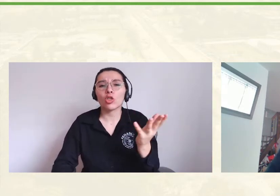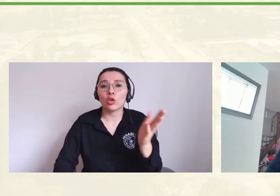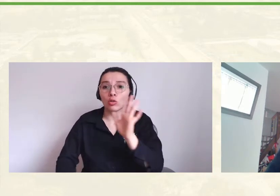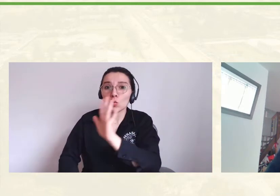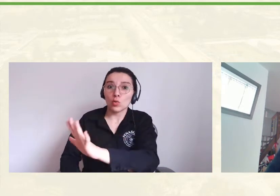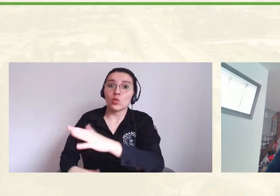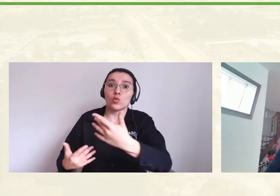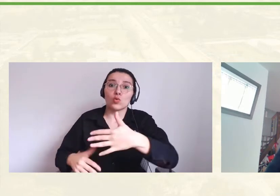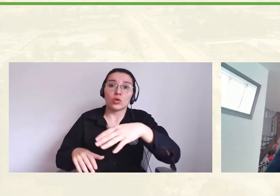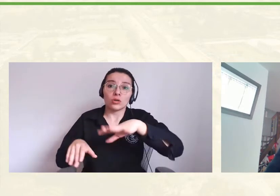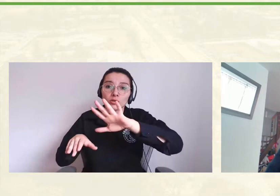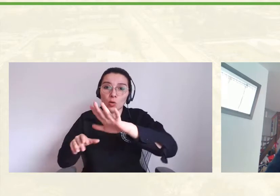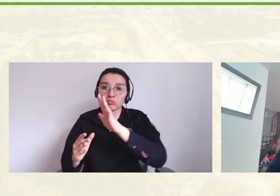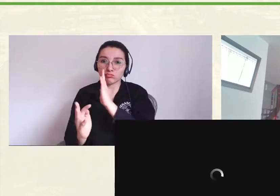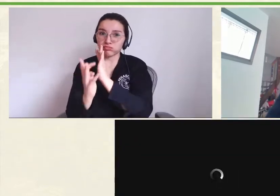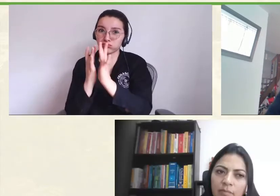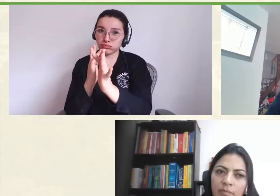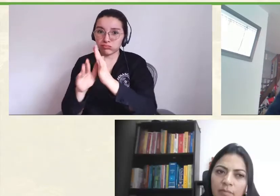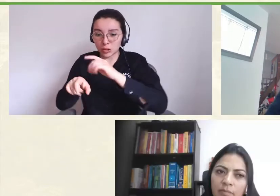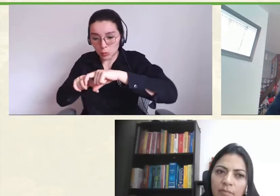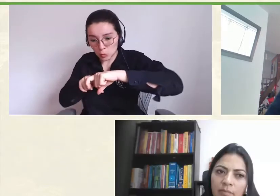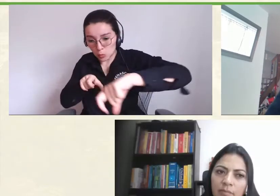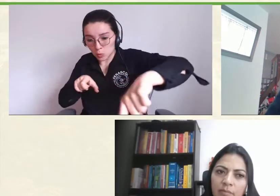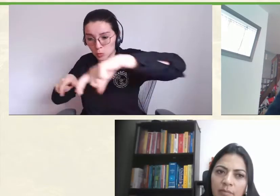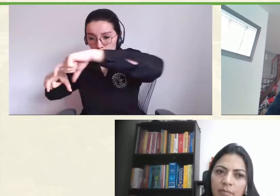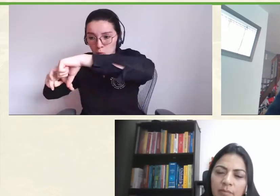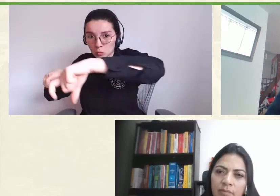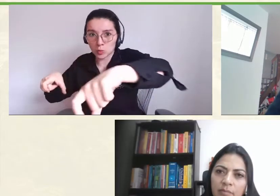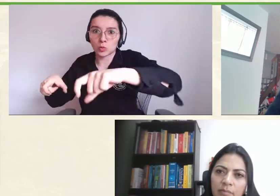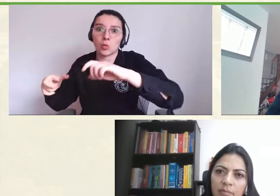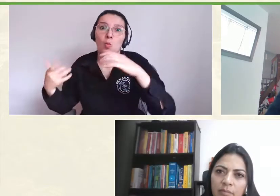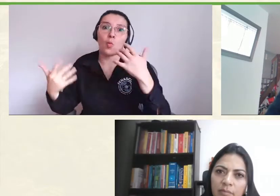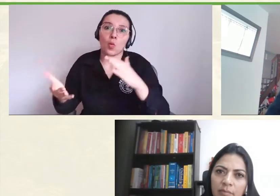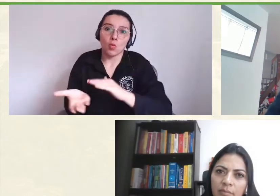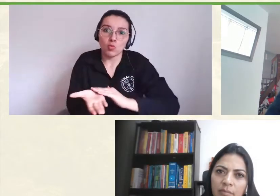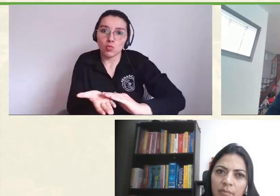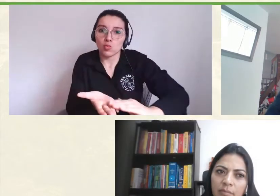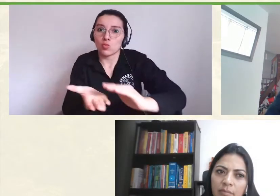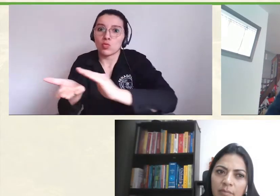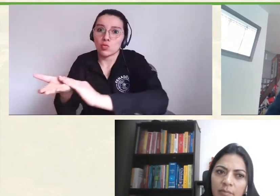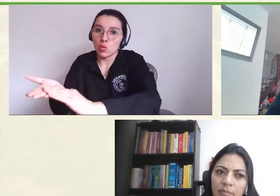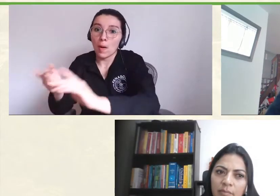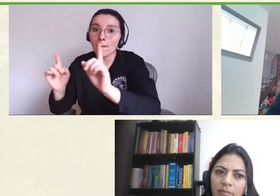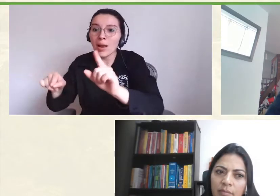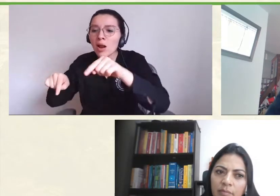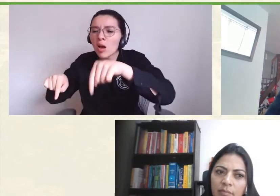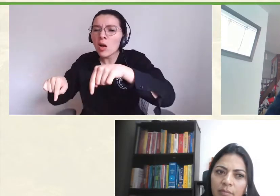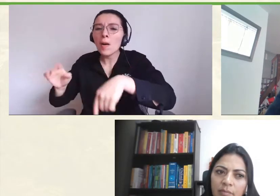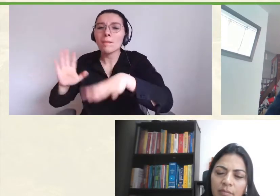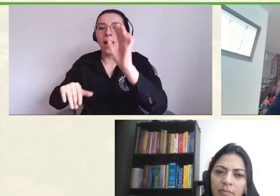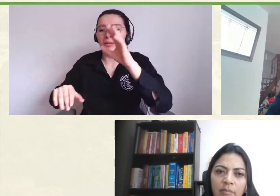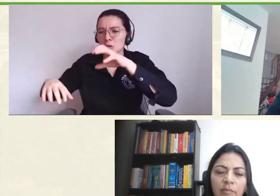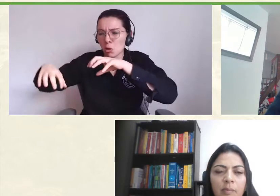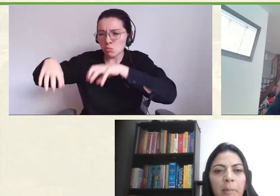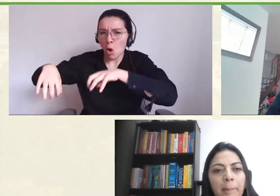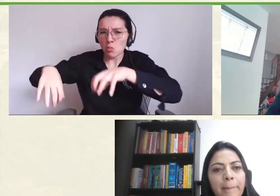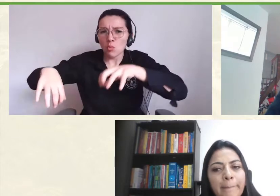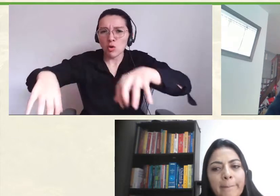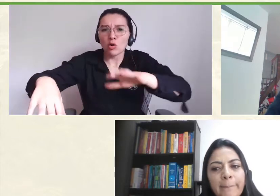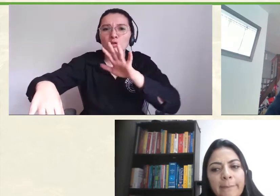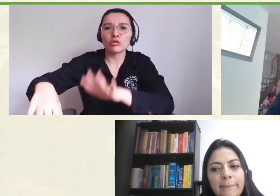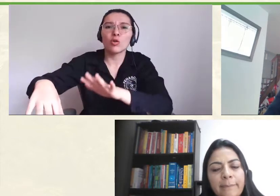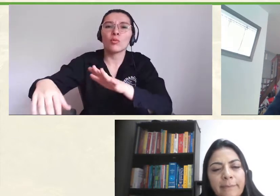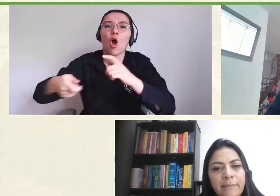buenos andenes. Ahí ya el tipo de uso de los predios es totalmente diferente, ya tenemos un tema más comercial, pero fue un proyecto también